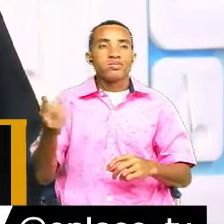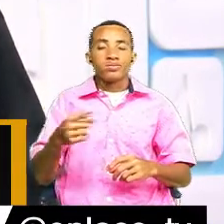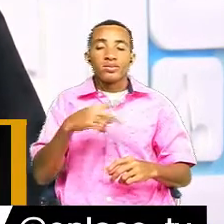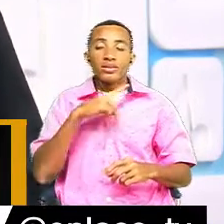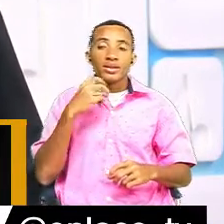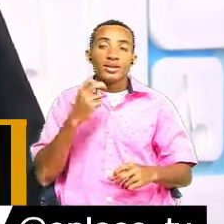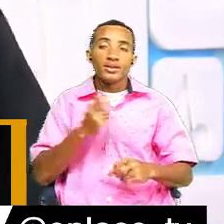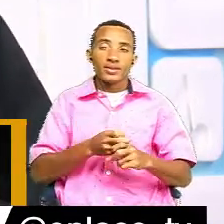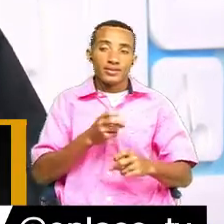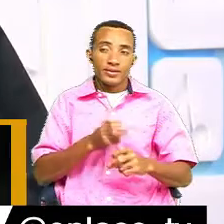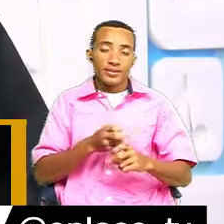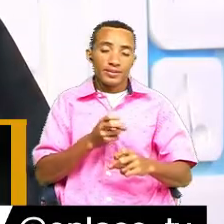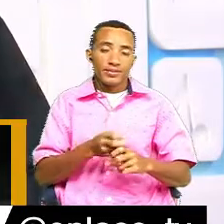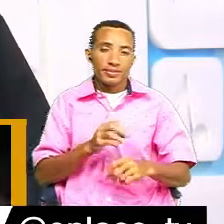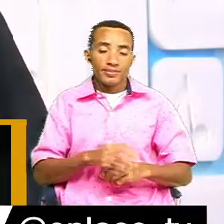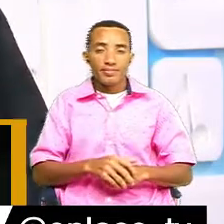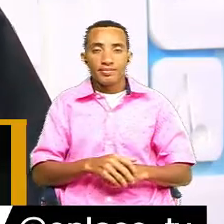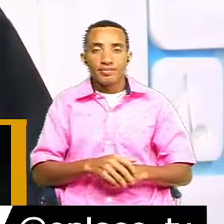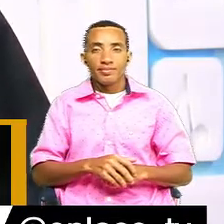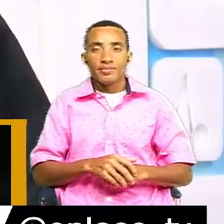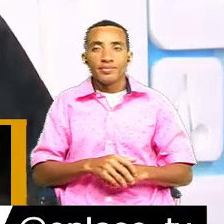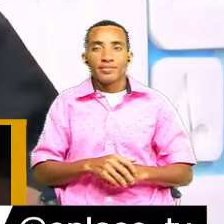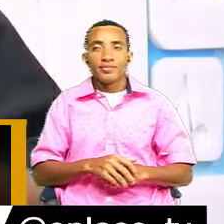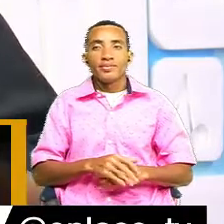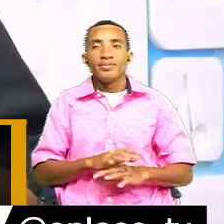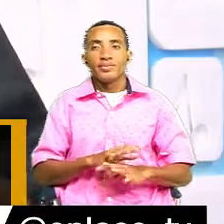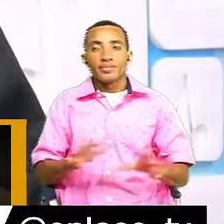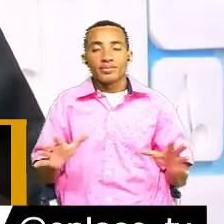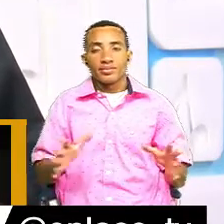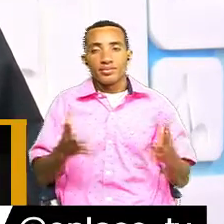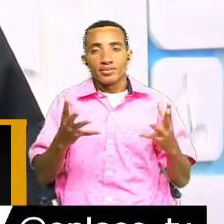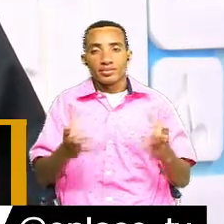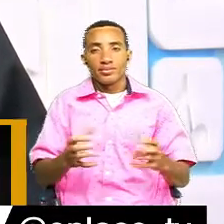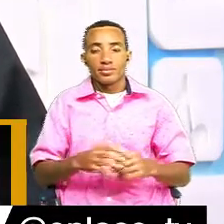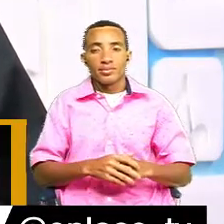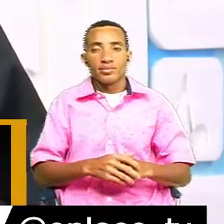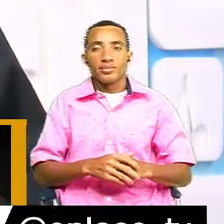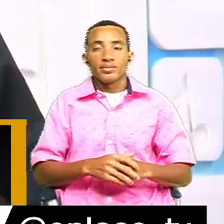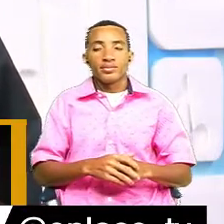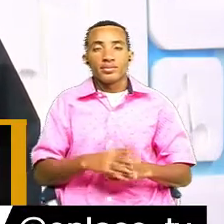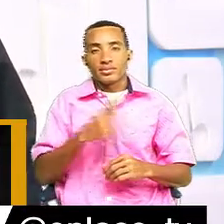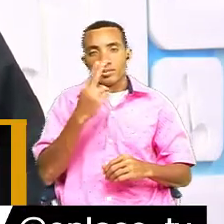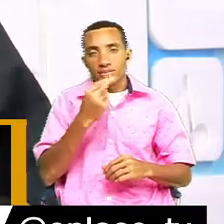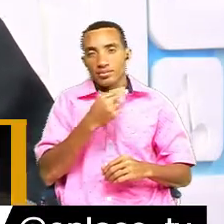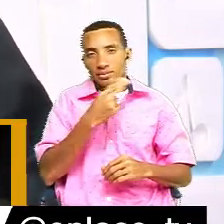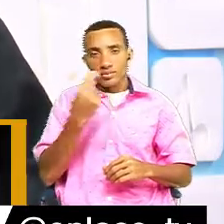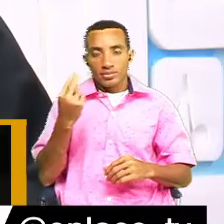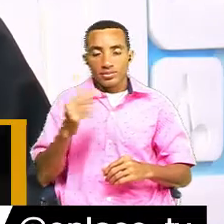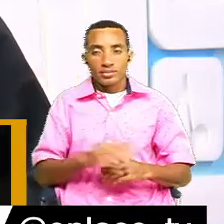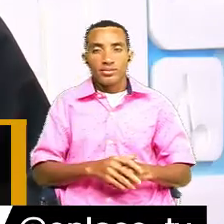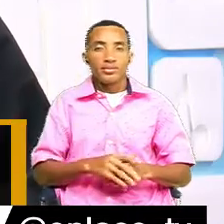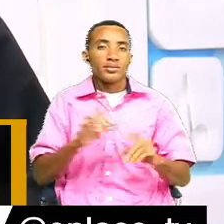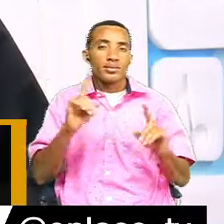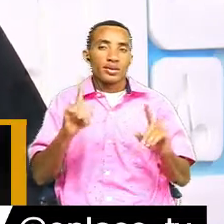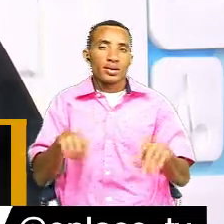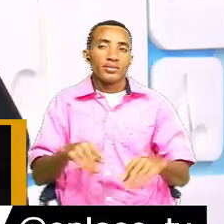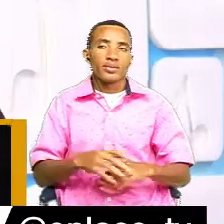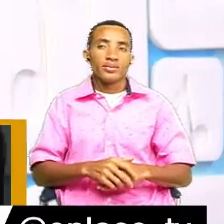el compromiso solidario con la diócesis de mucha generosidad y queremos terminar ese compromiso, finiquitar ese compromiso con la